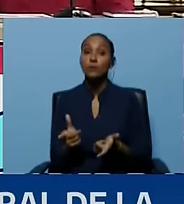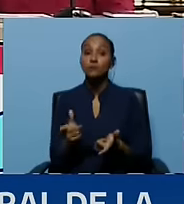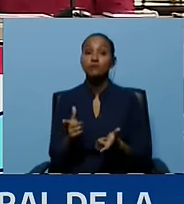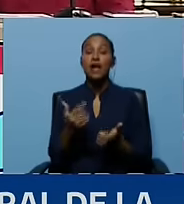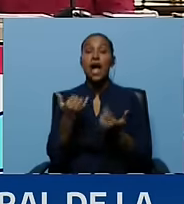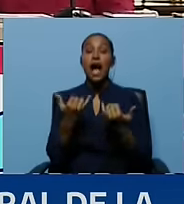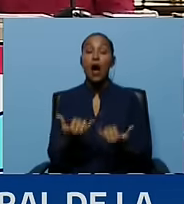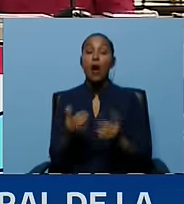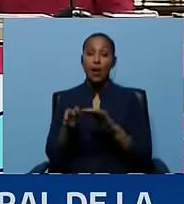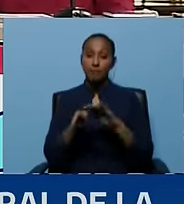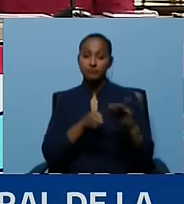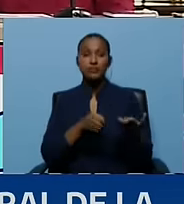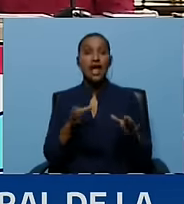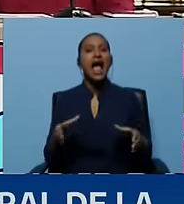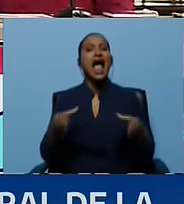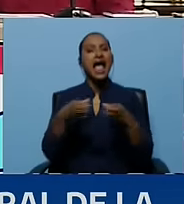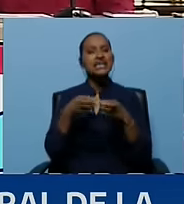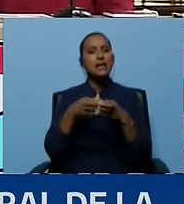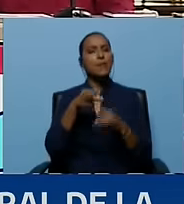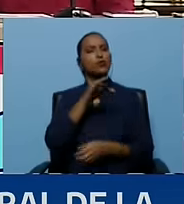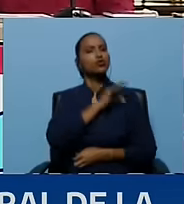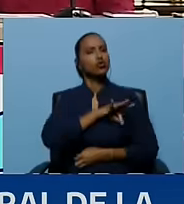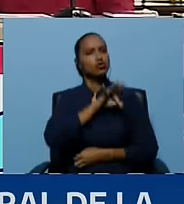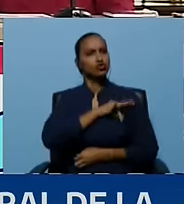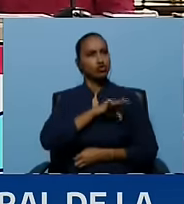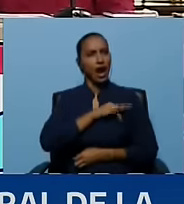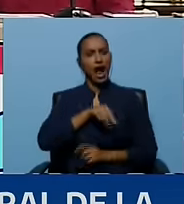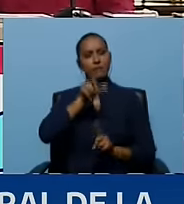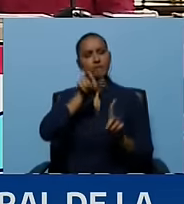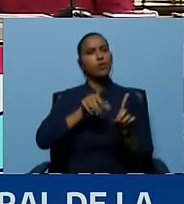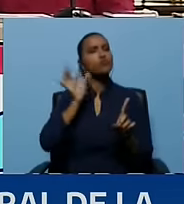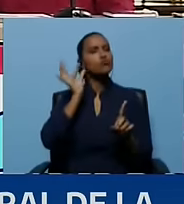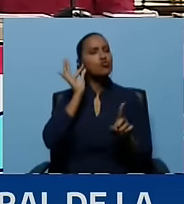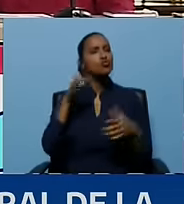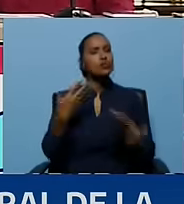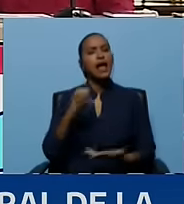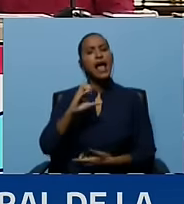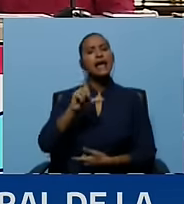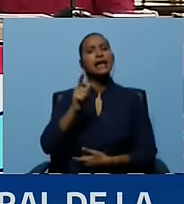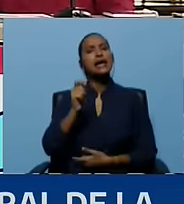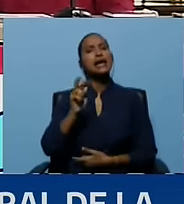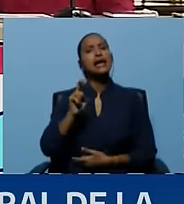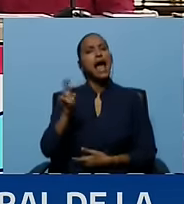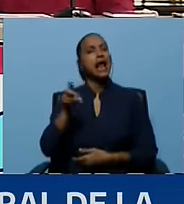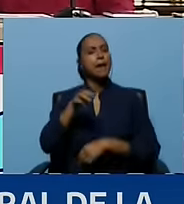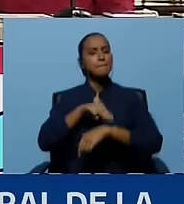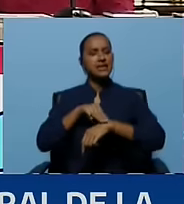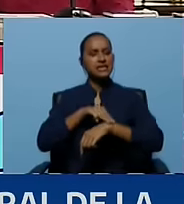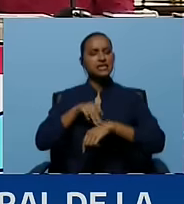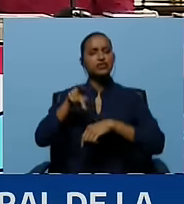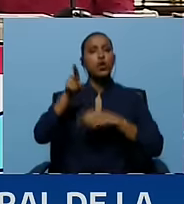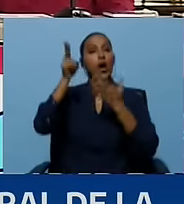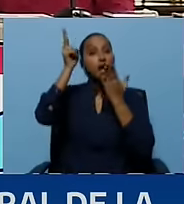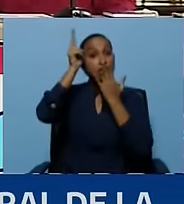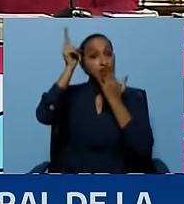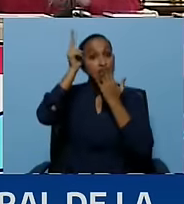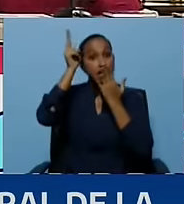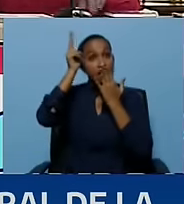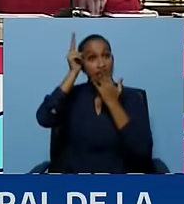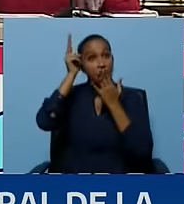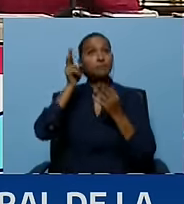he ratificado a la compañera Clara Vidal, ministra de los pueblos indígenas, y al compañero Ángel